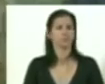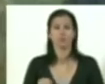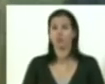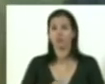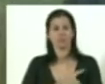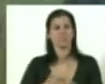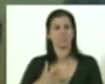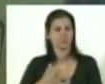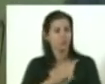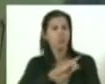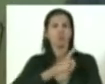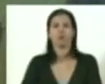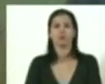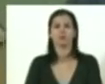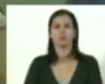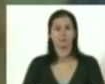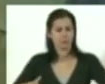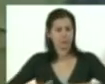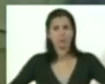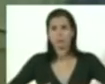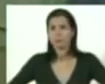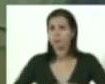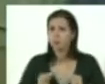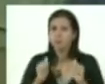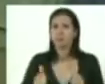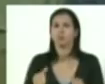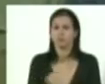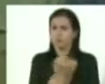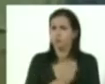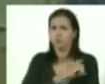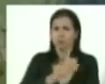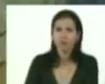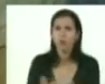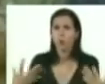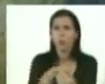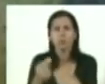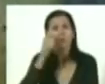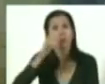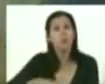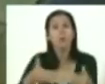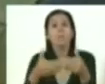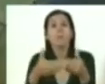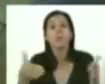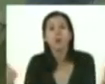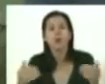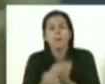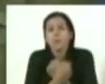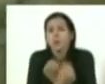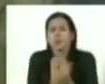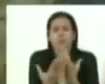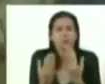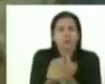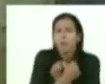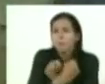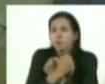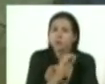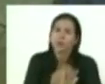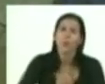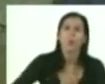increíble, una fuerza popular, una fuerza amorosa que recorre toda la